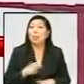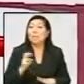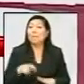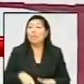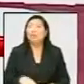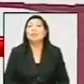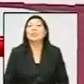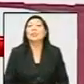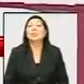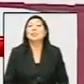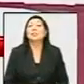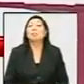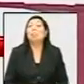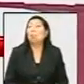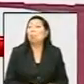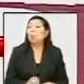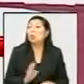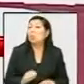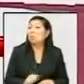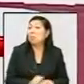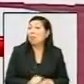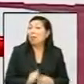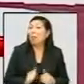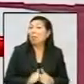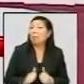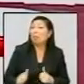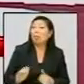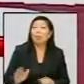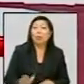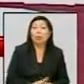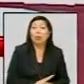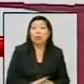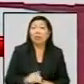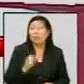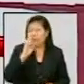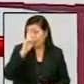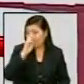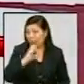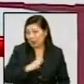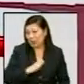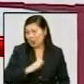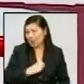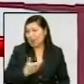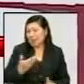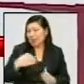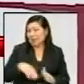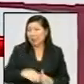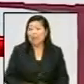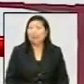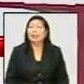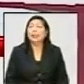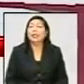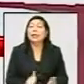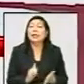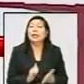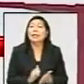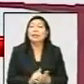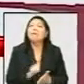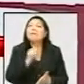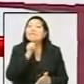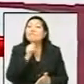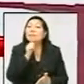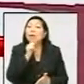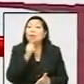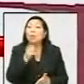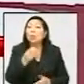profesionales que están muy, que su práctica es alejada totalmente de la ética y de la integridad, y que les falta a